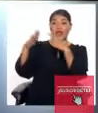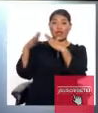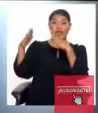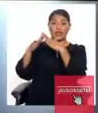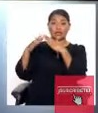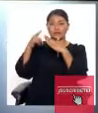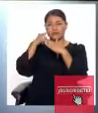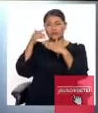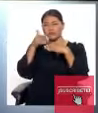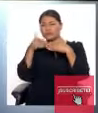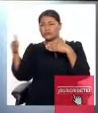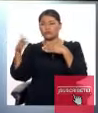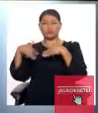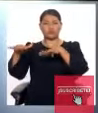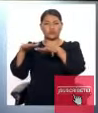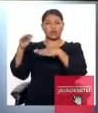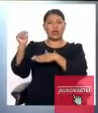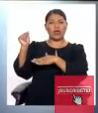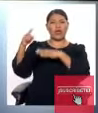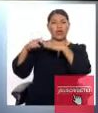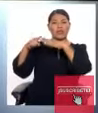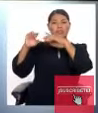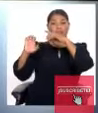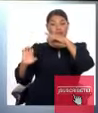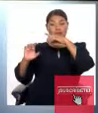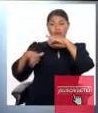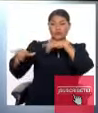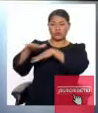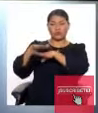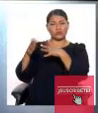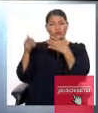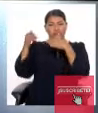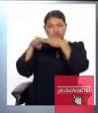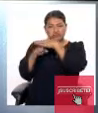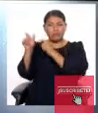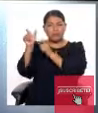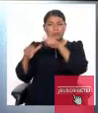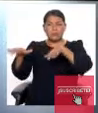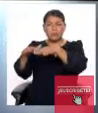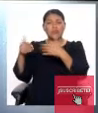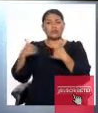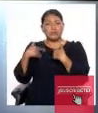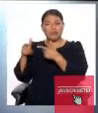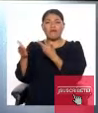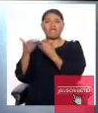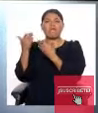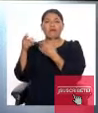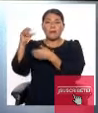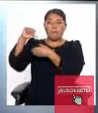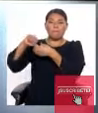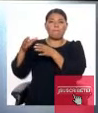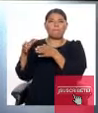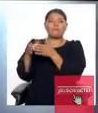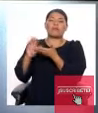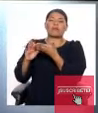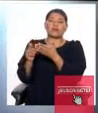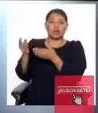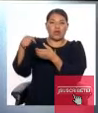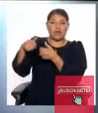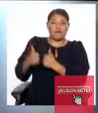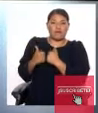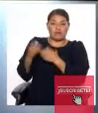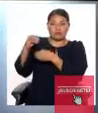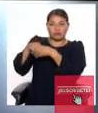situado en una zona residencial de Ate, era la guarida perfecta de una banda criminal que amedrentaba a sus víctimas tras